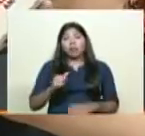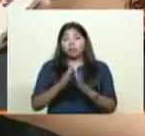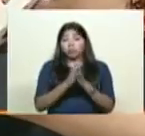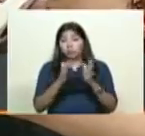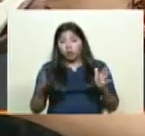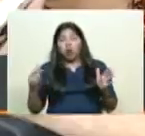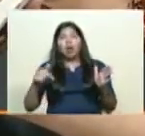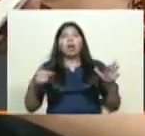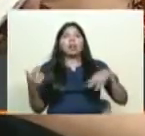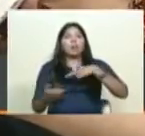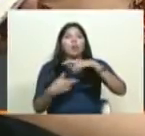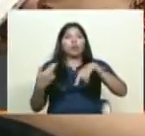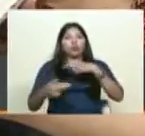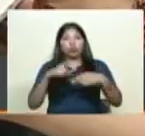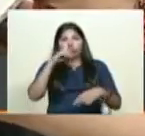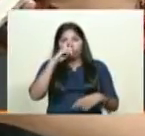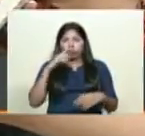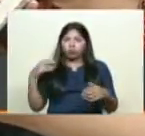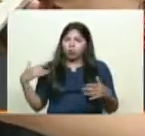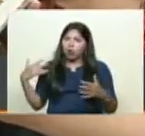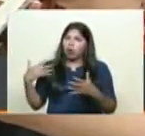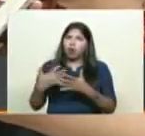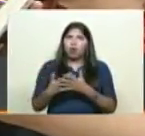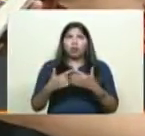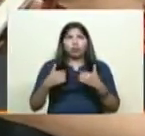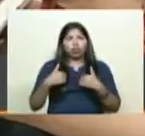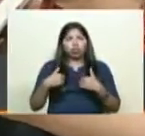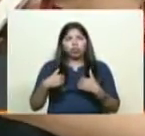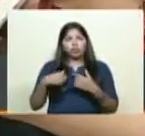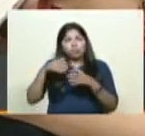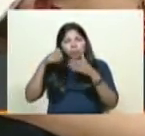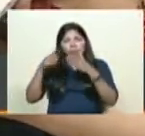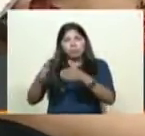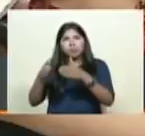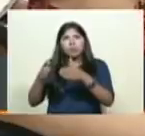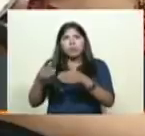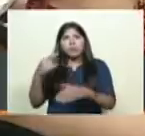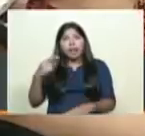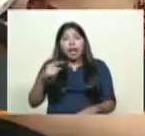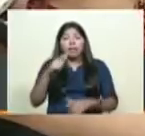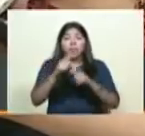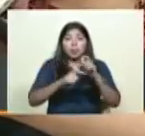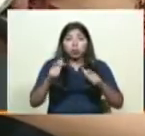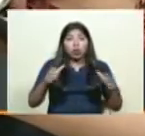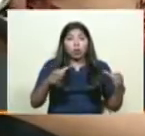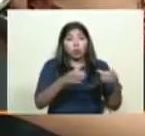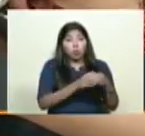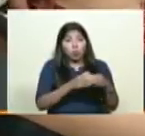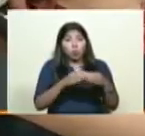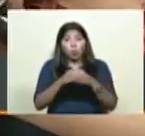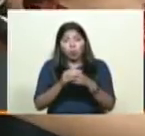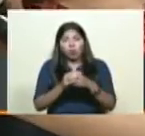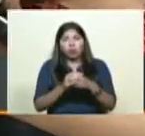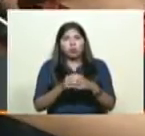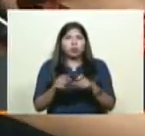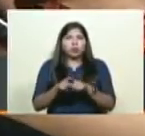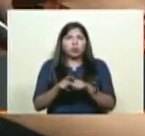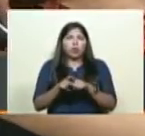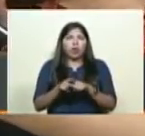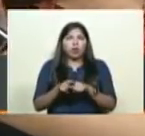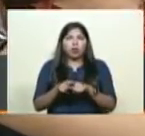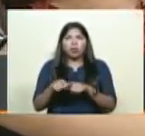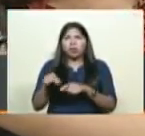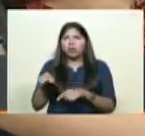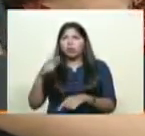Y en el conversatorio yo hacía hincapié en que hay gente, sectores, que han intentado hacer ver este día como un